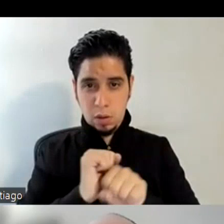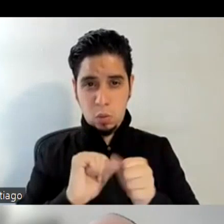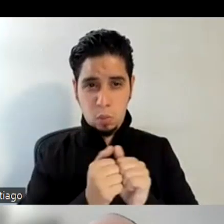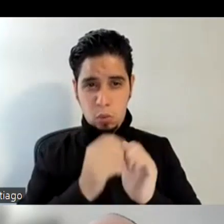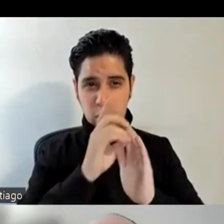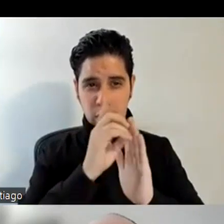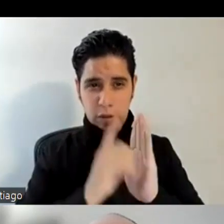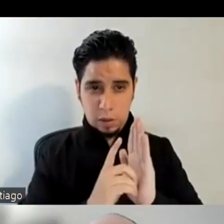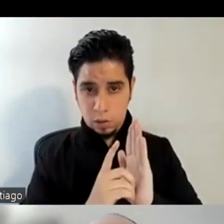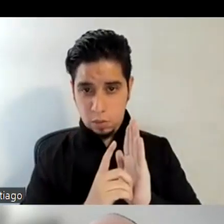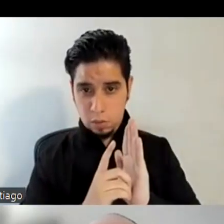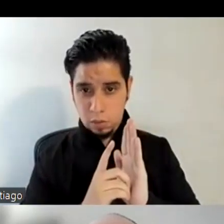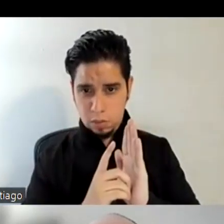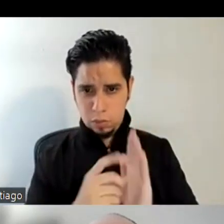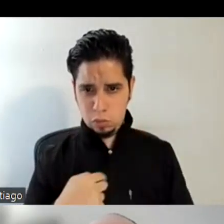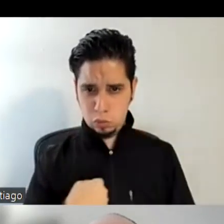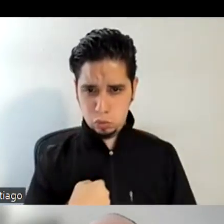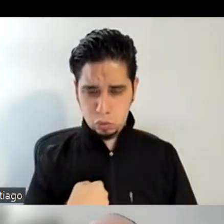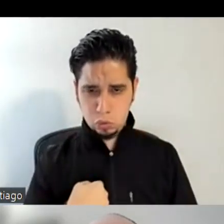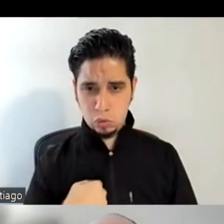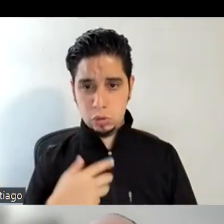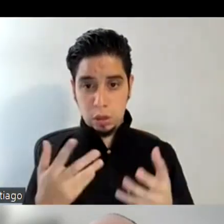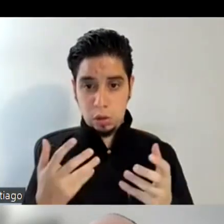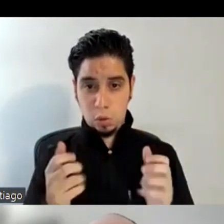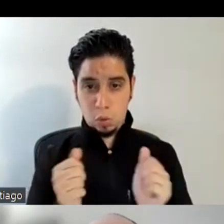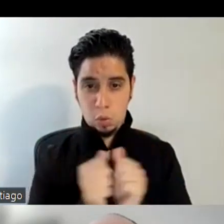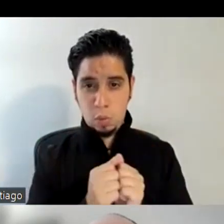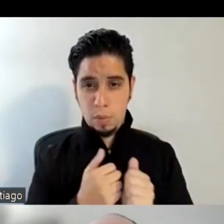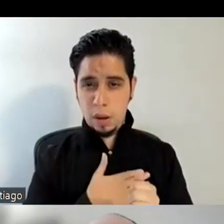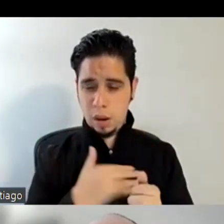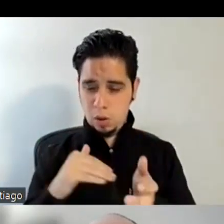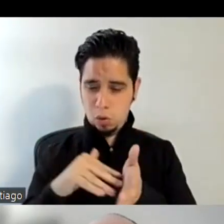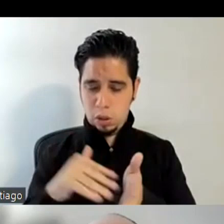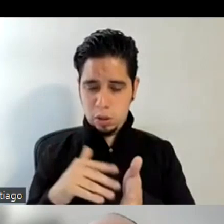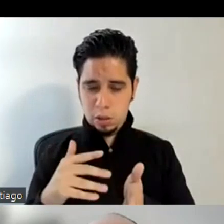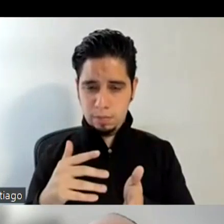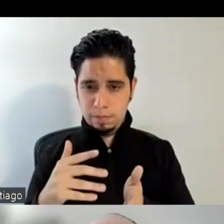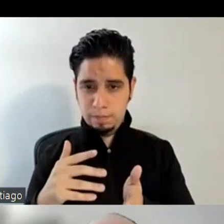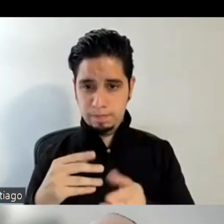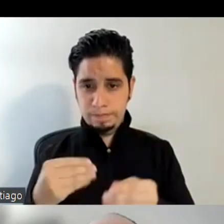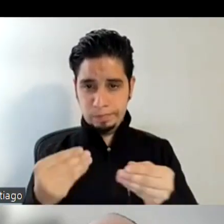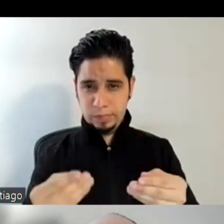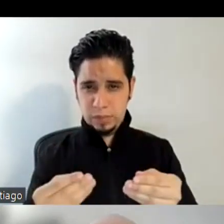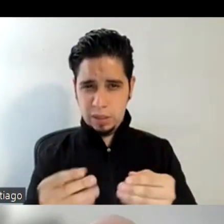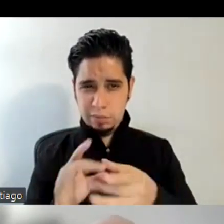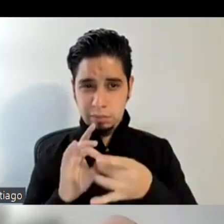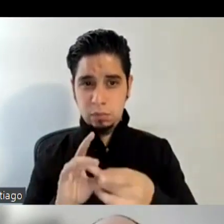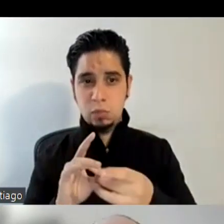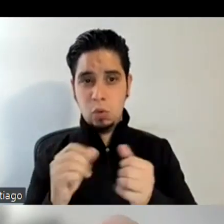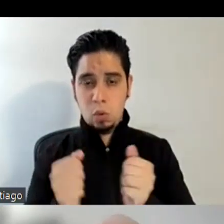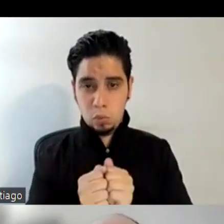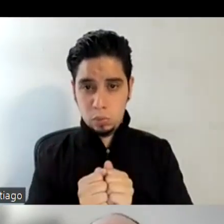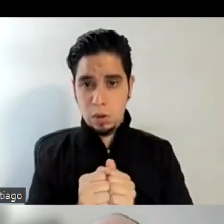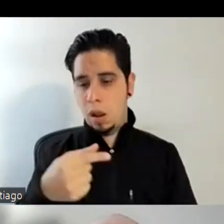diseño y eso. Y yo he querido con mis estudiantes darles un poco de gestión cultural. Sí. Yo he